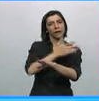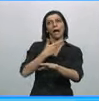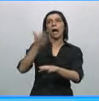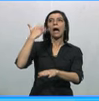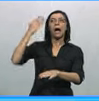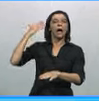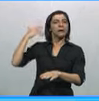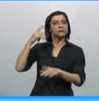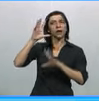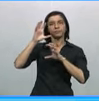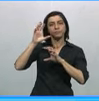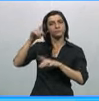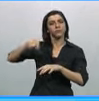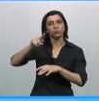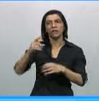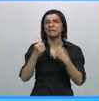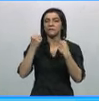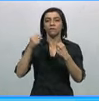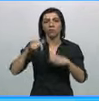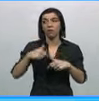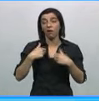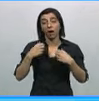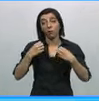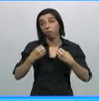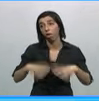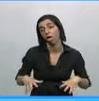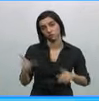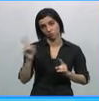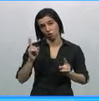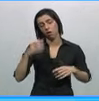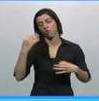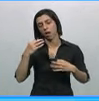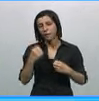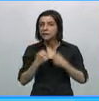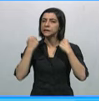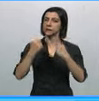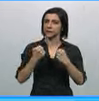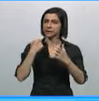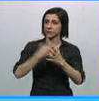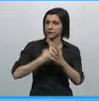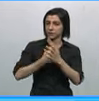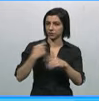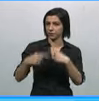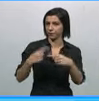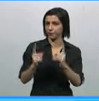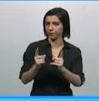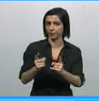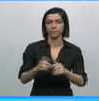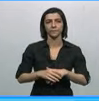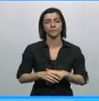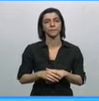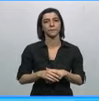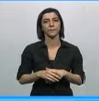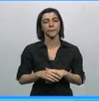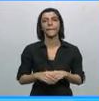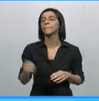para a veces sacar fuerza donde uno no tiene. Patón, te corro brevemente de tu rol como director técnico de San Lorenzo. Ya vamos a volver a